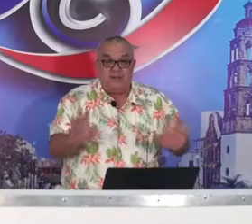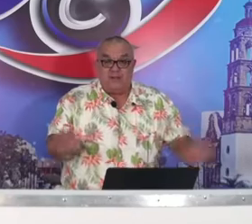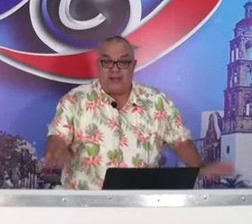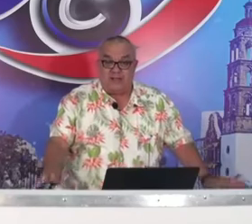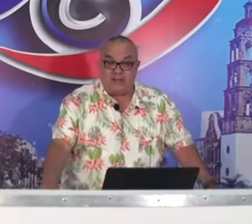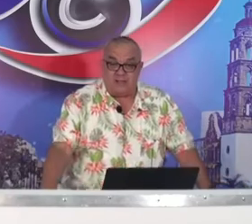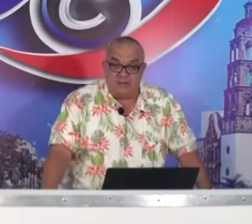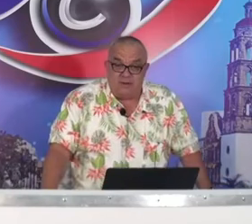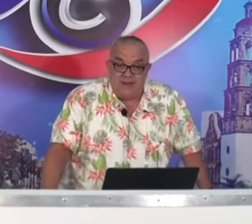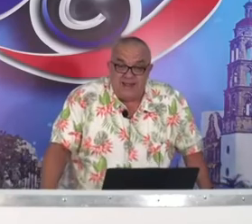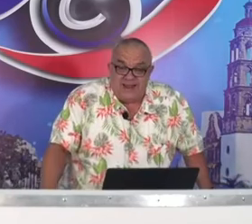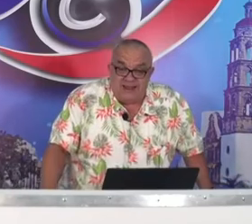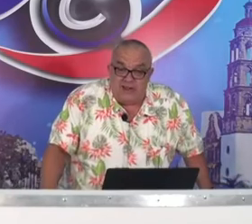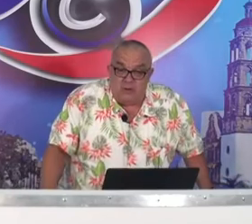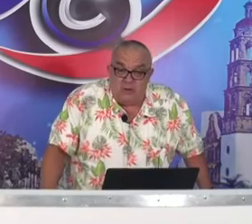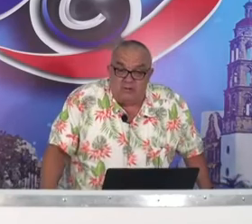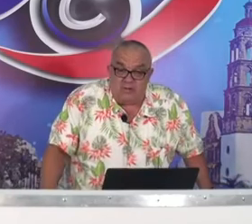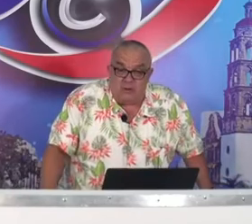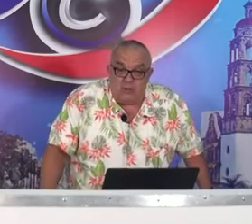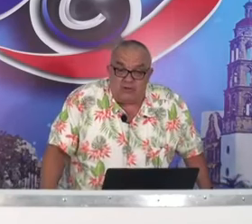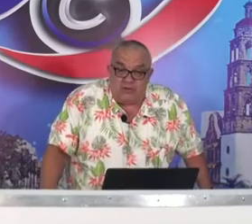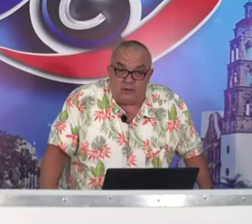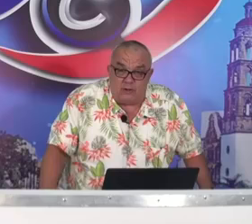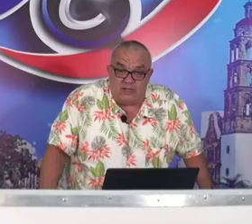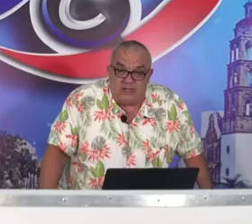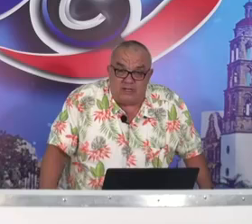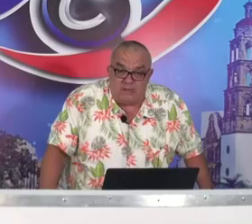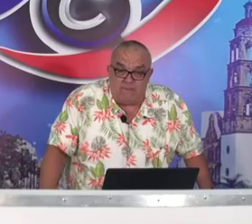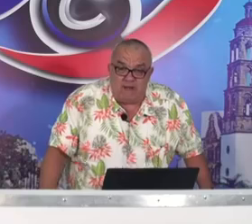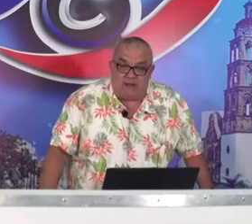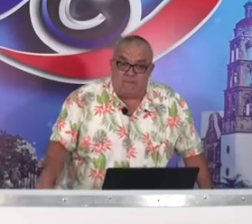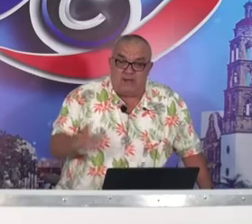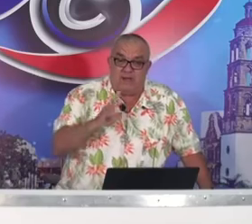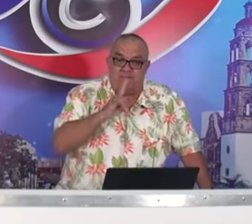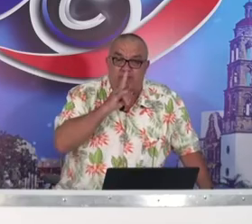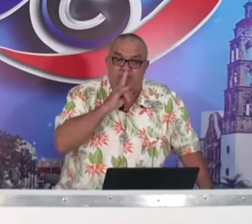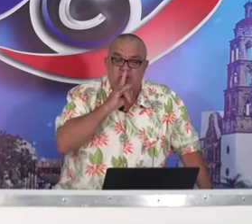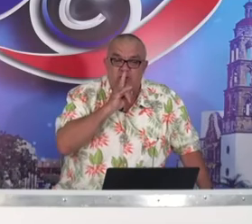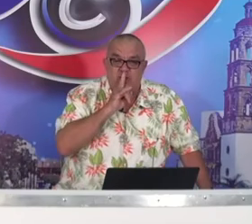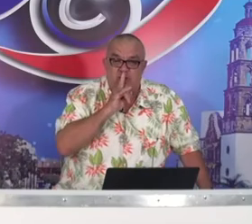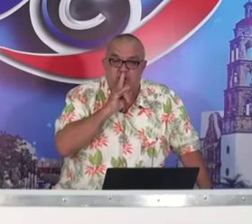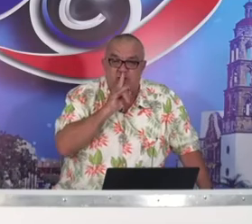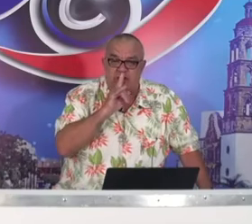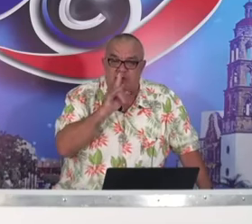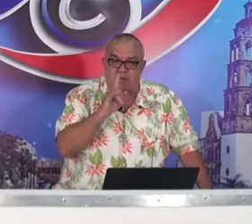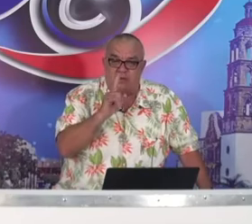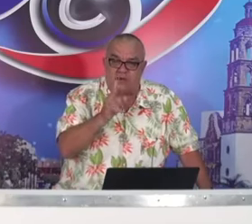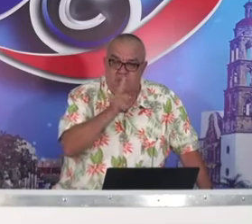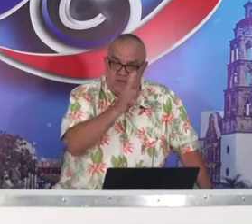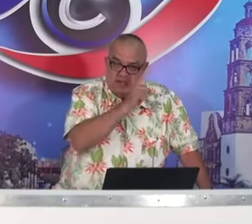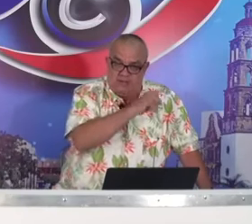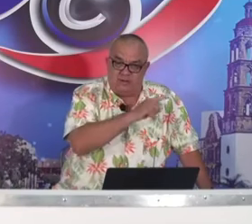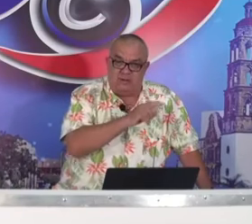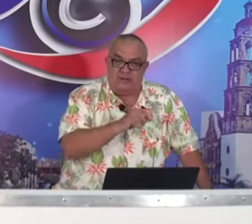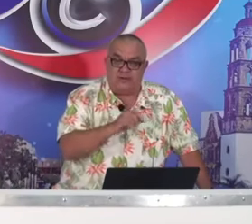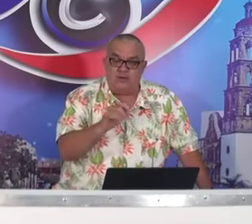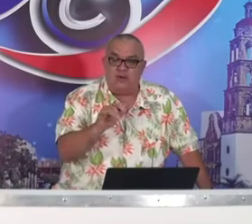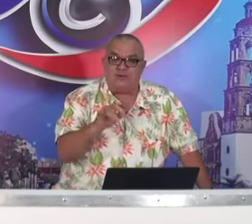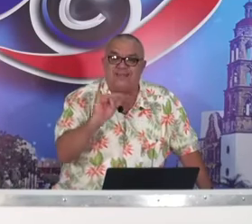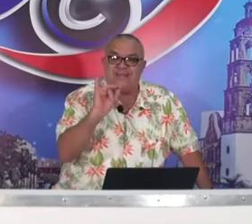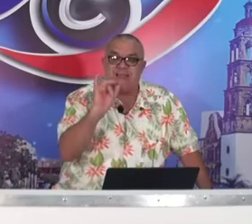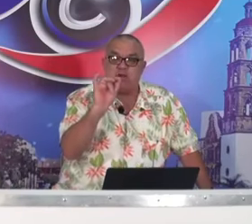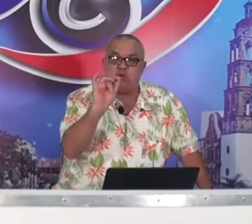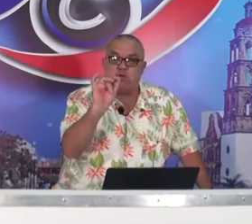leales, hasta se llevaron. Cada uno de los regidores, Ricardo Ortiz, para que miren, no les hicieron de cuento del anterior, les